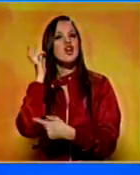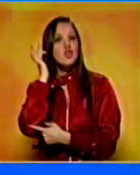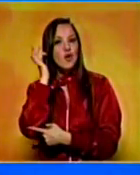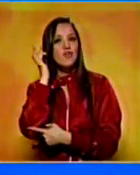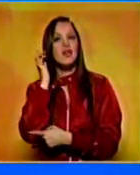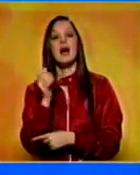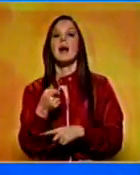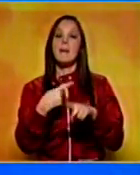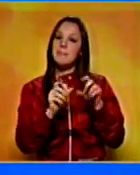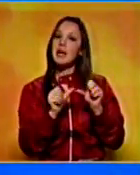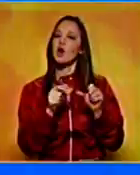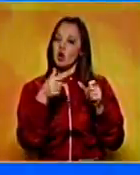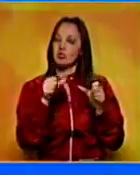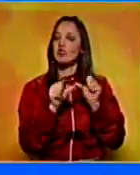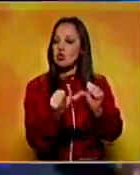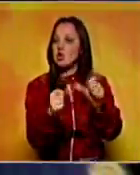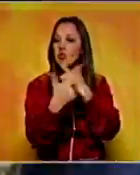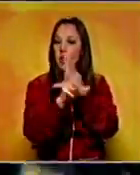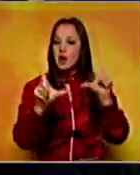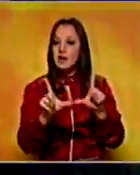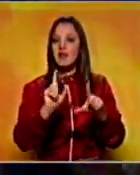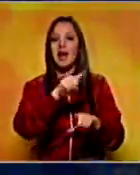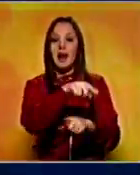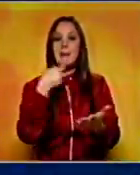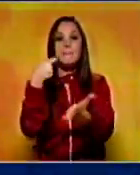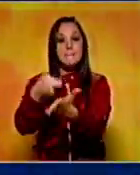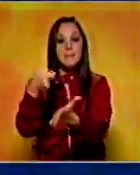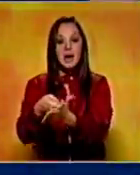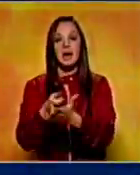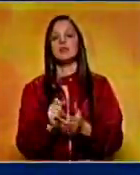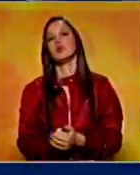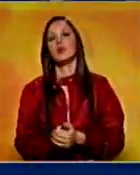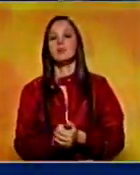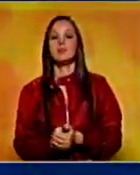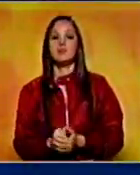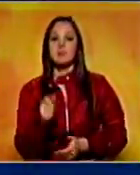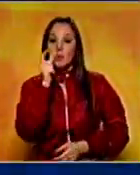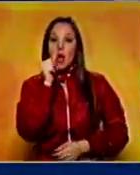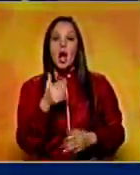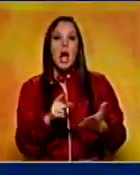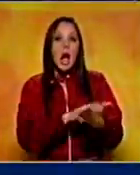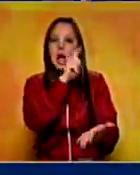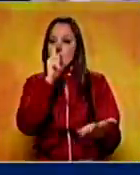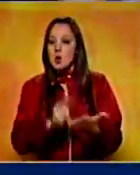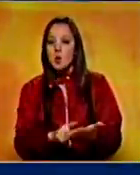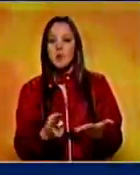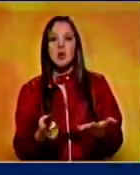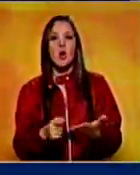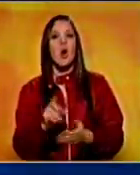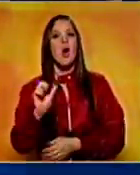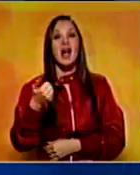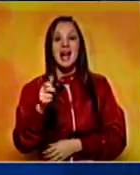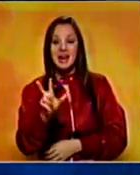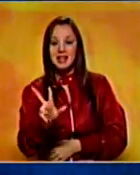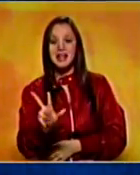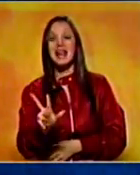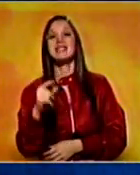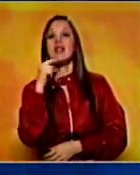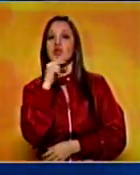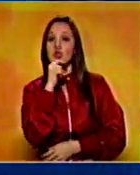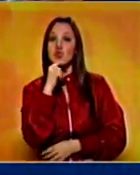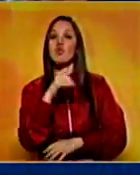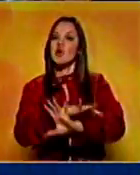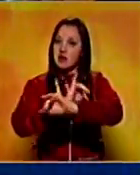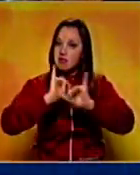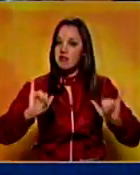seguirá libre bajo fianza Victorios consiguió extender el beneficio hasta conocer la plena el próximo 13 de octubre la